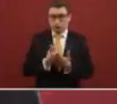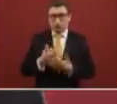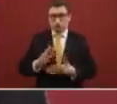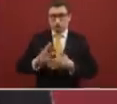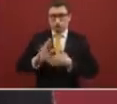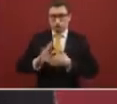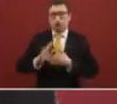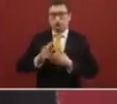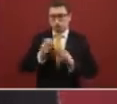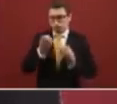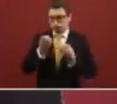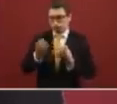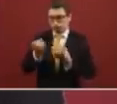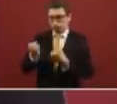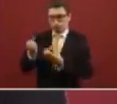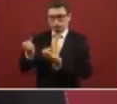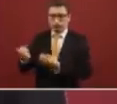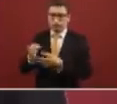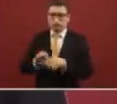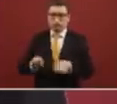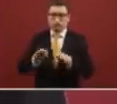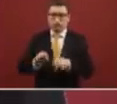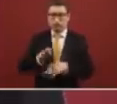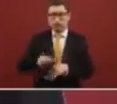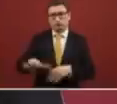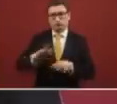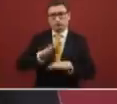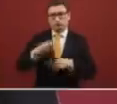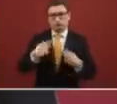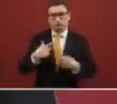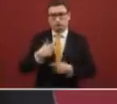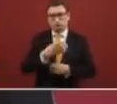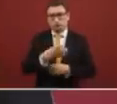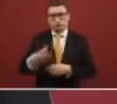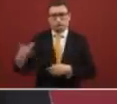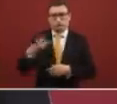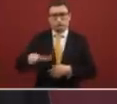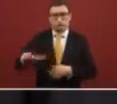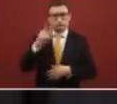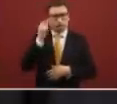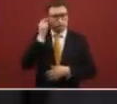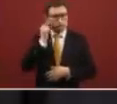entregar los fertilizantes a los productores de Guerrero,